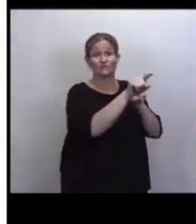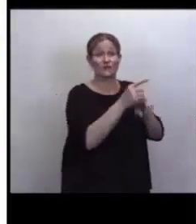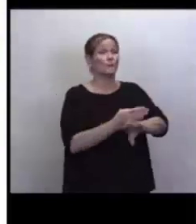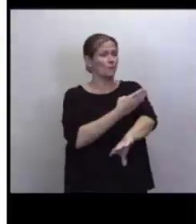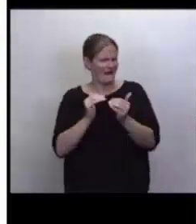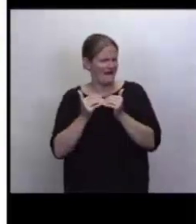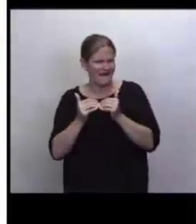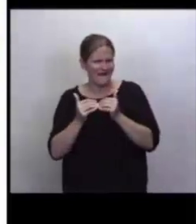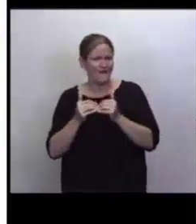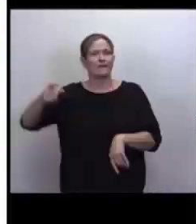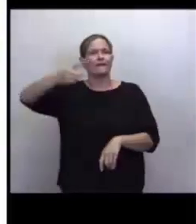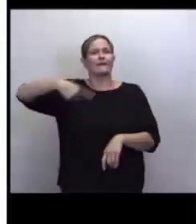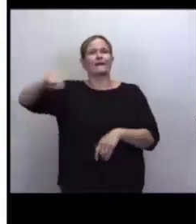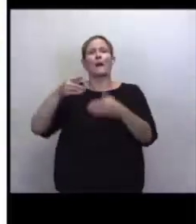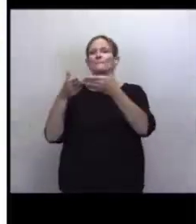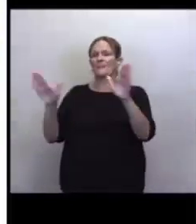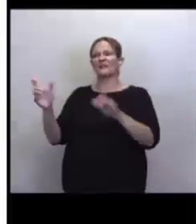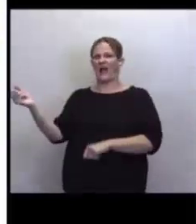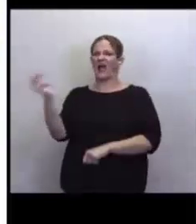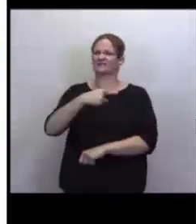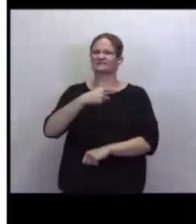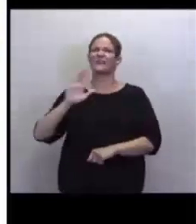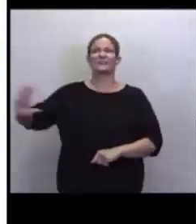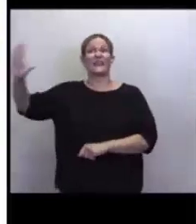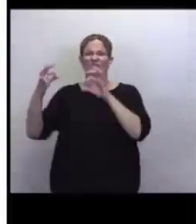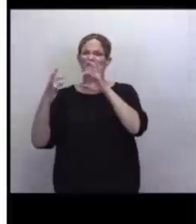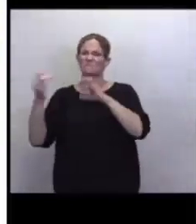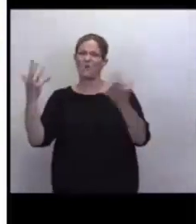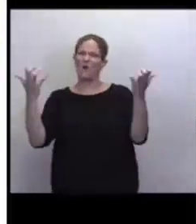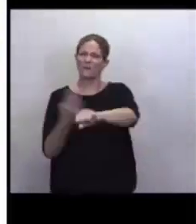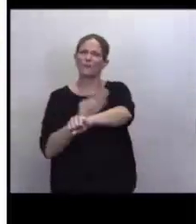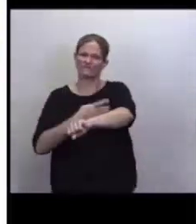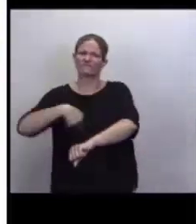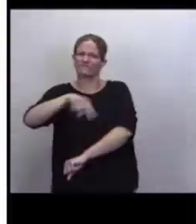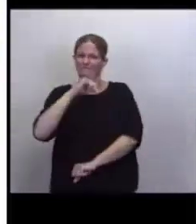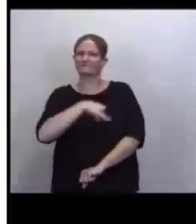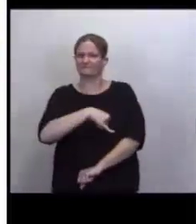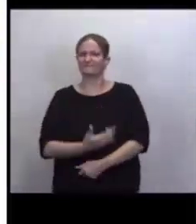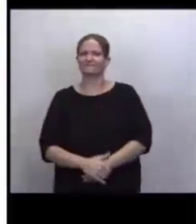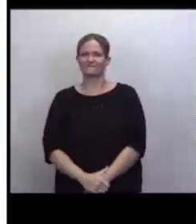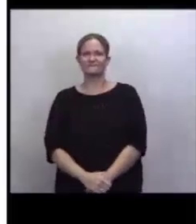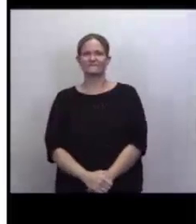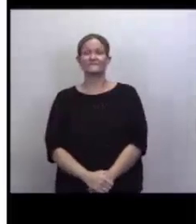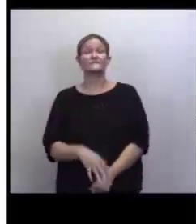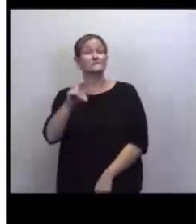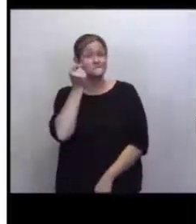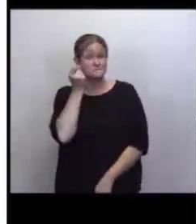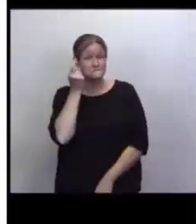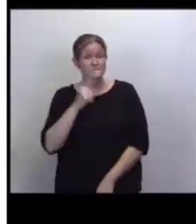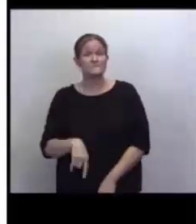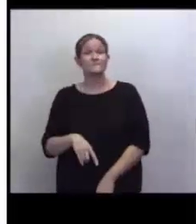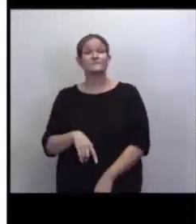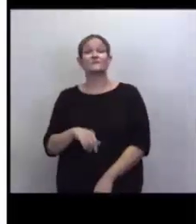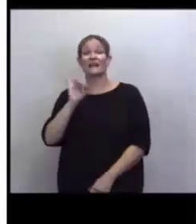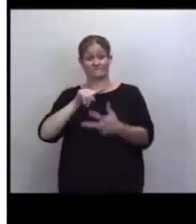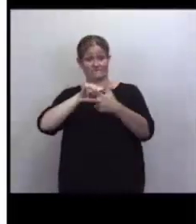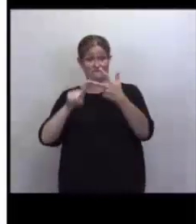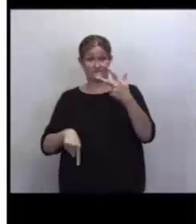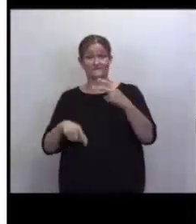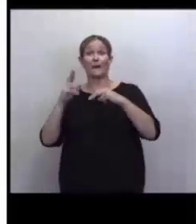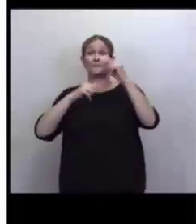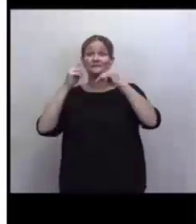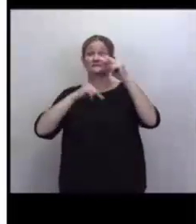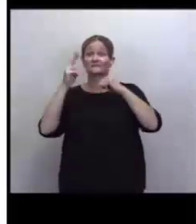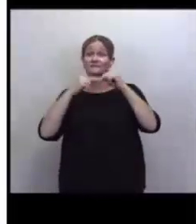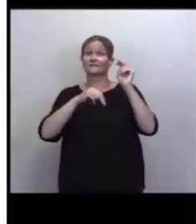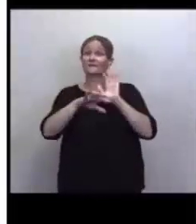Las mejoras de la intersección 3 se desarrollaron como resultado de los comentarios del público, así como el nuevo diseño de la